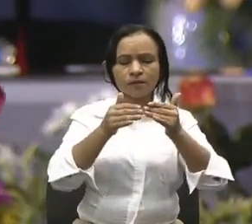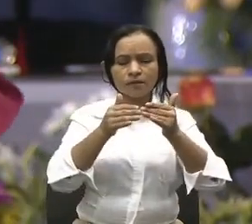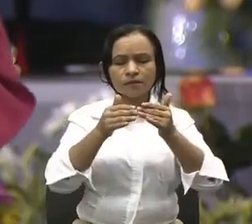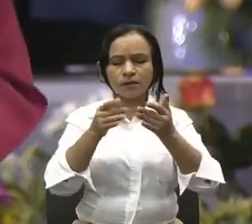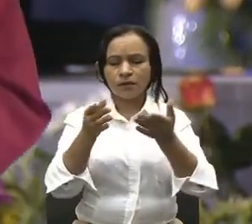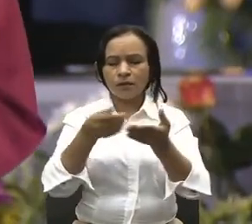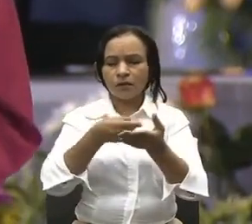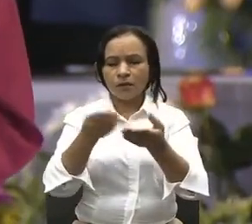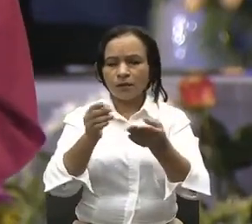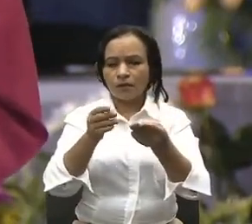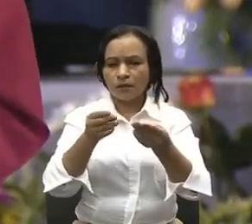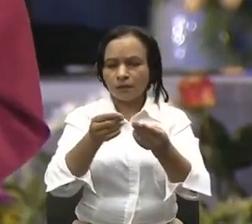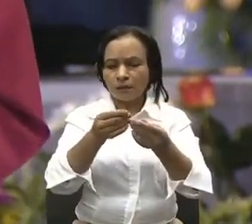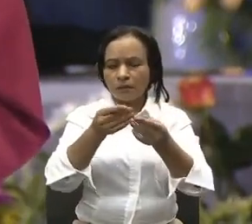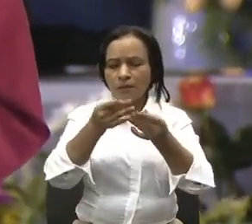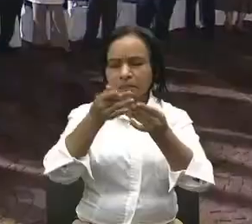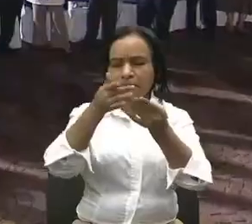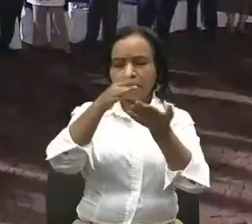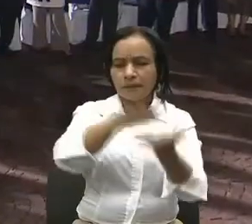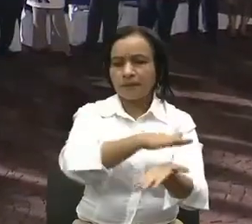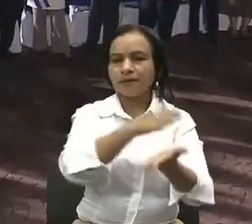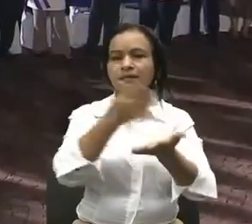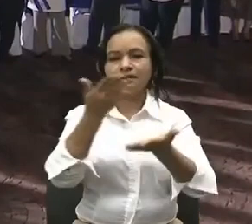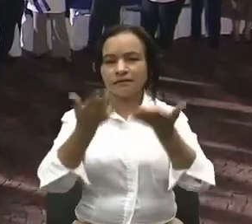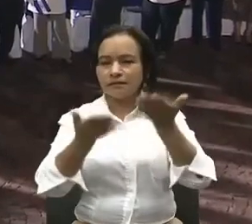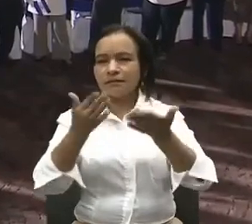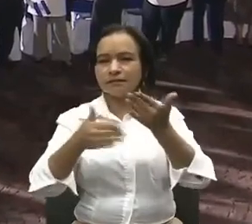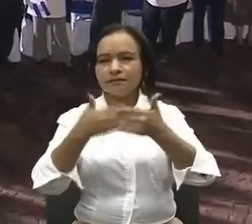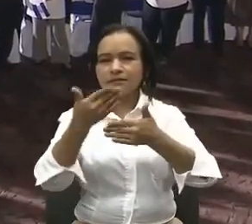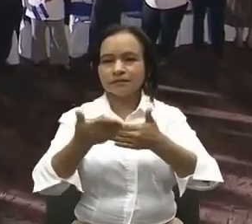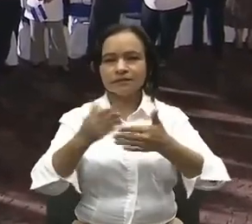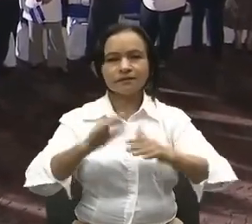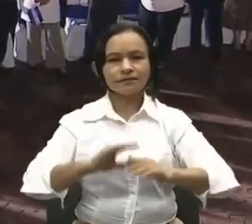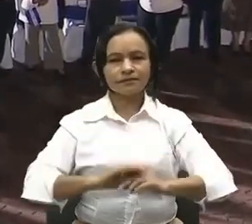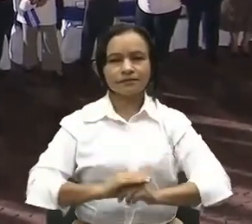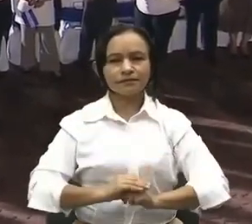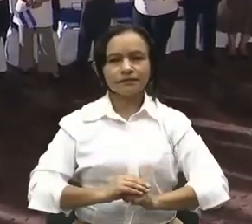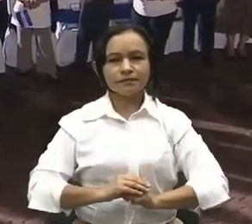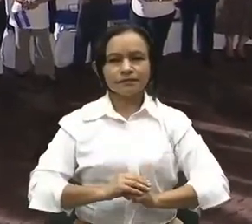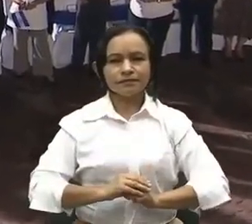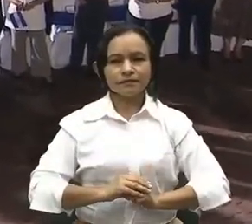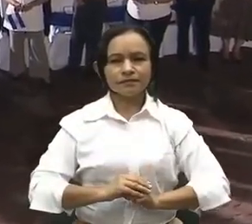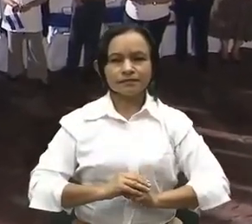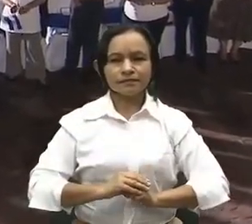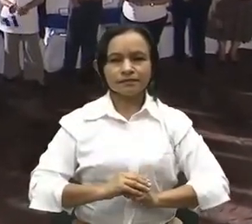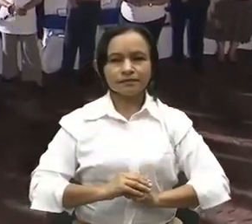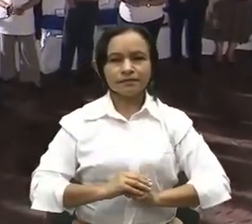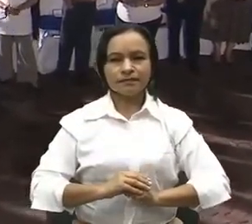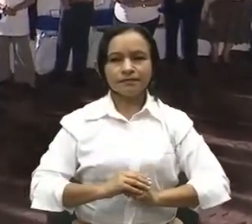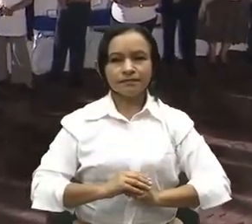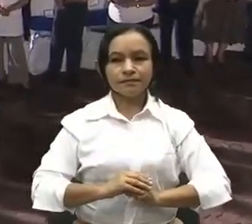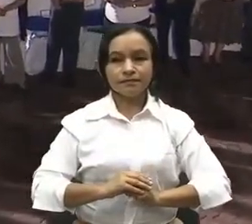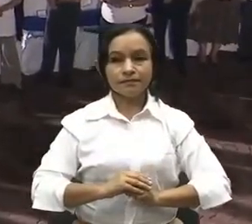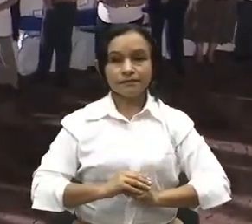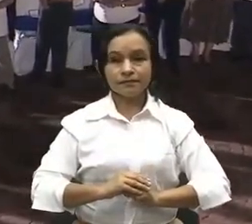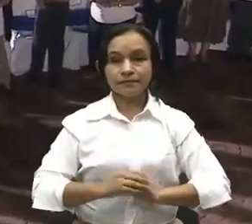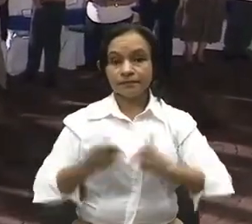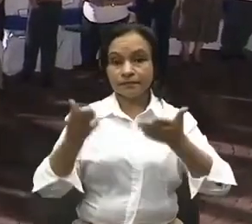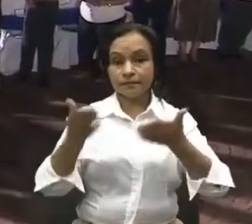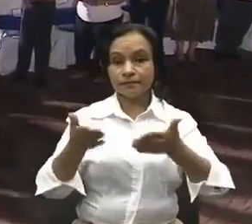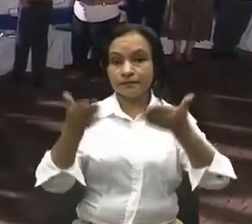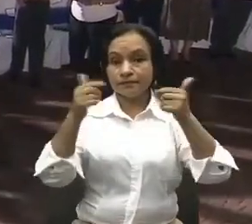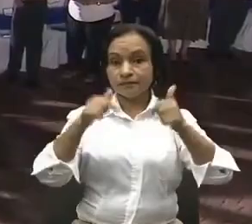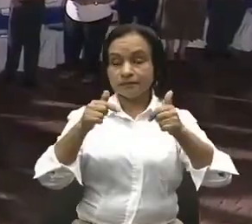rápidamente. Y ahora que está el